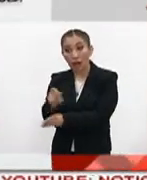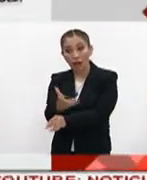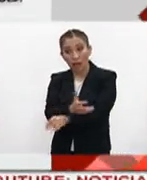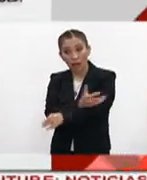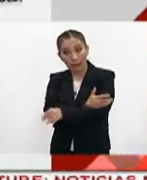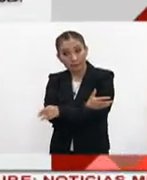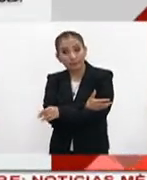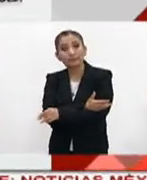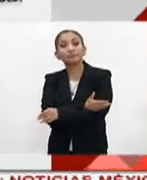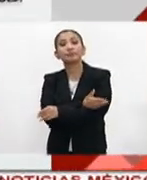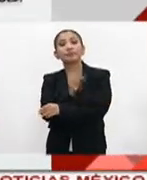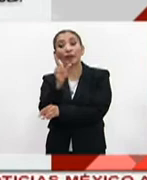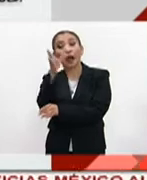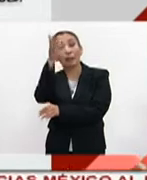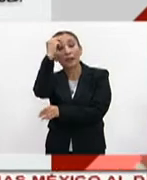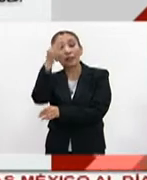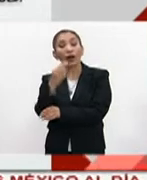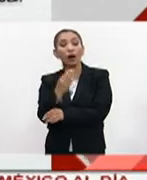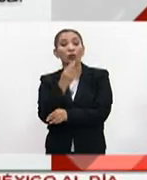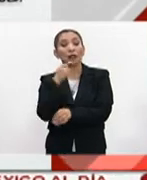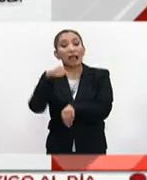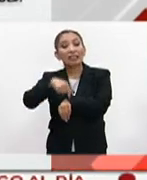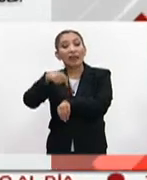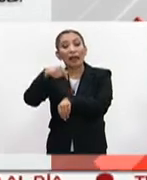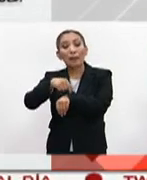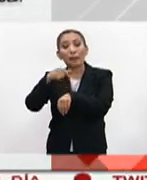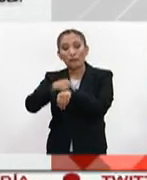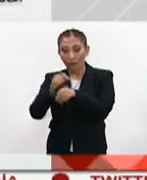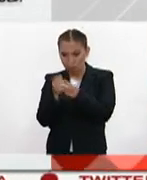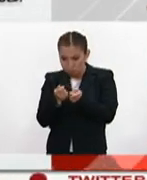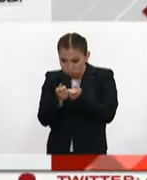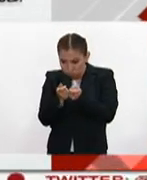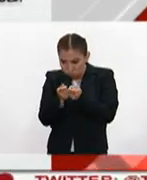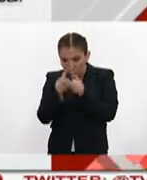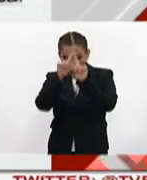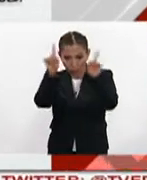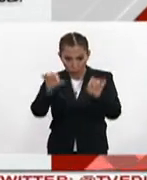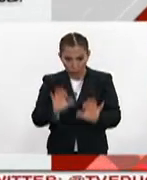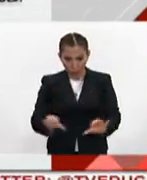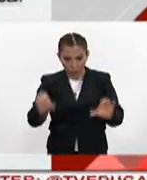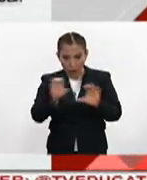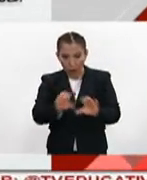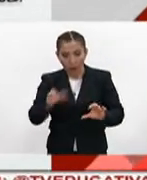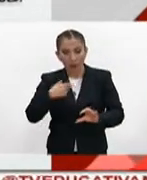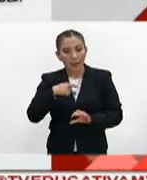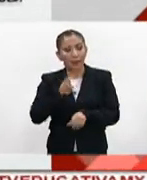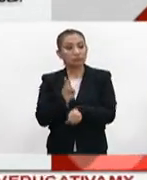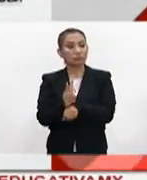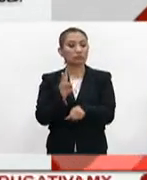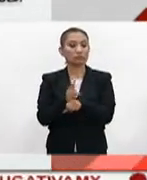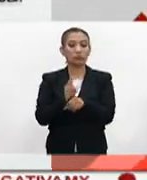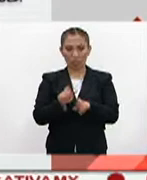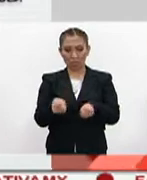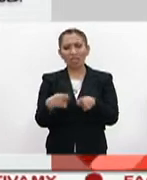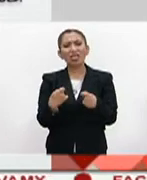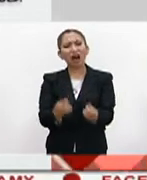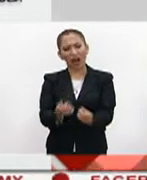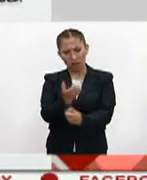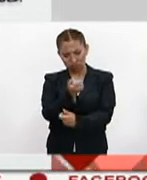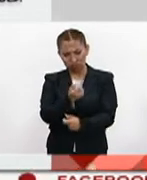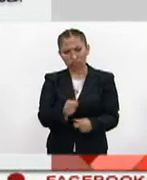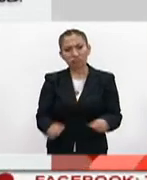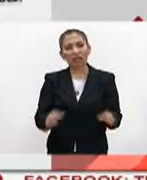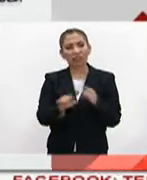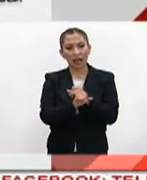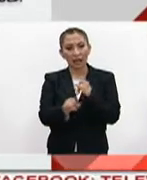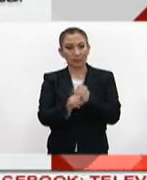porque, a ver, que aprendan a manejar el tiempo que le dedican a la pantalla. Yo también creo, o sea, hay que acompañar y hay que dotarlos de estas habilidades. O sea,